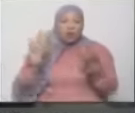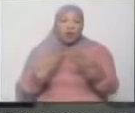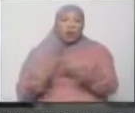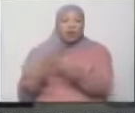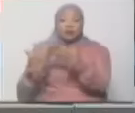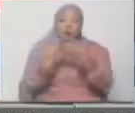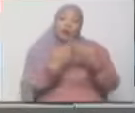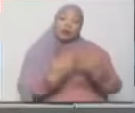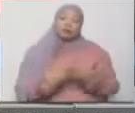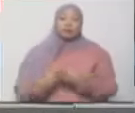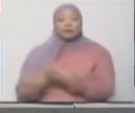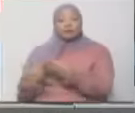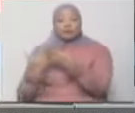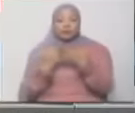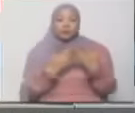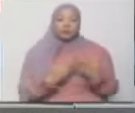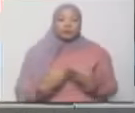estudiar, hay que estudiar.